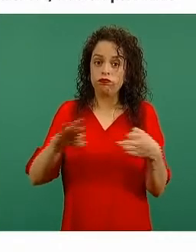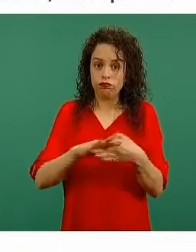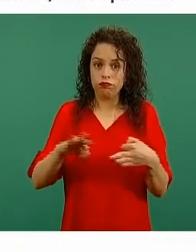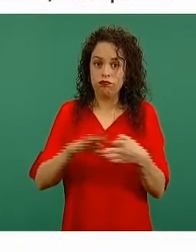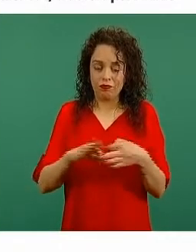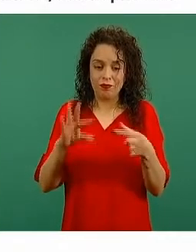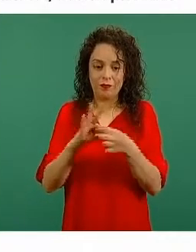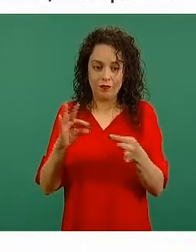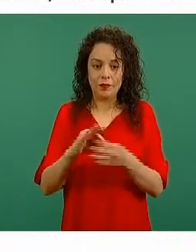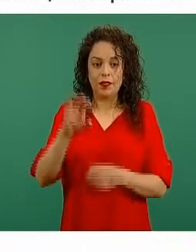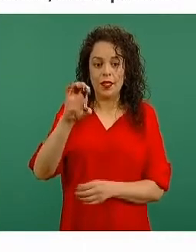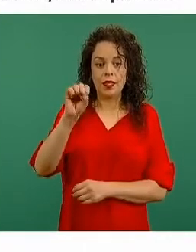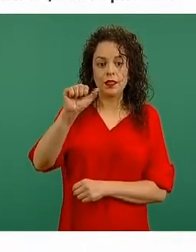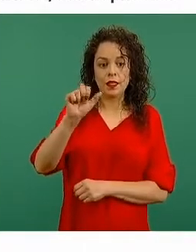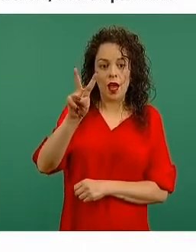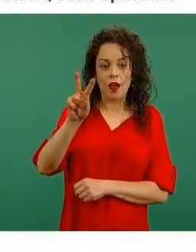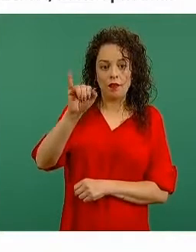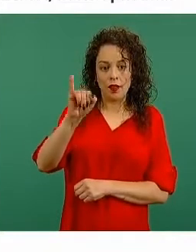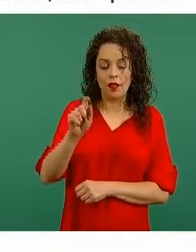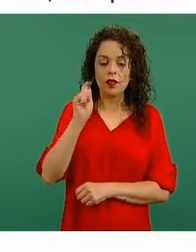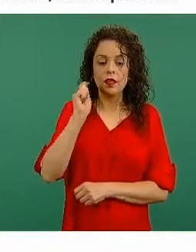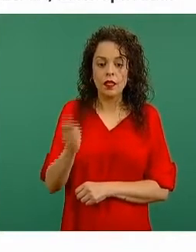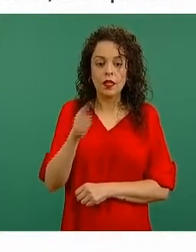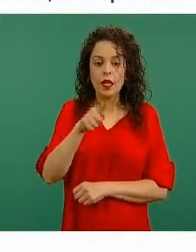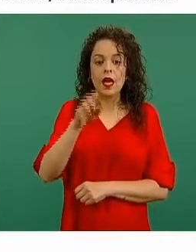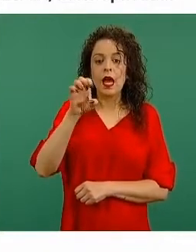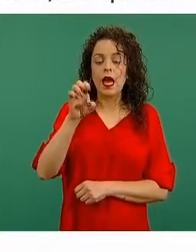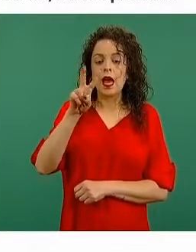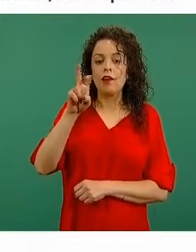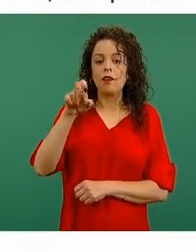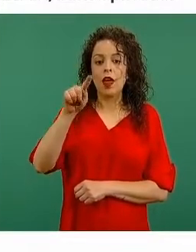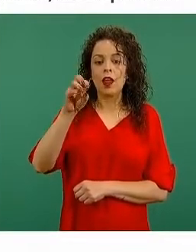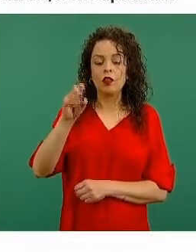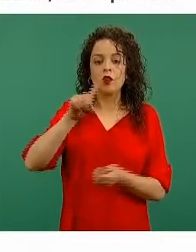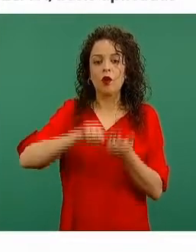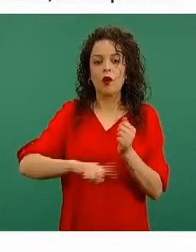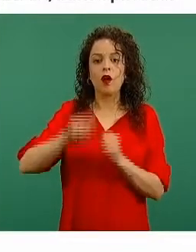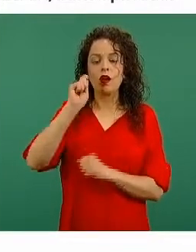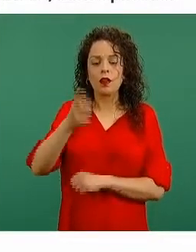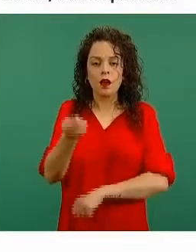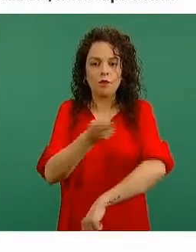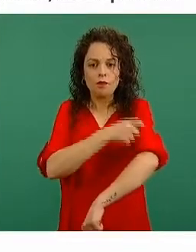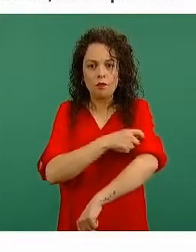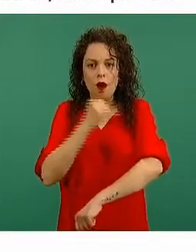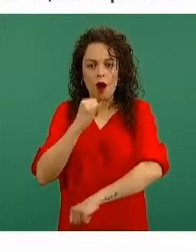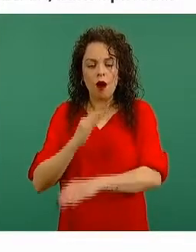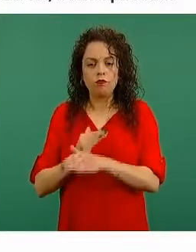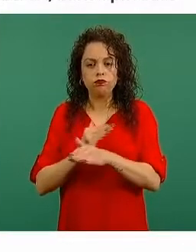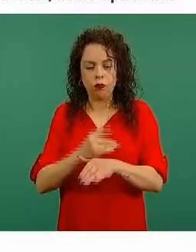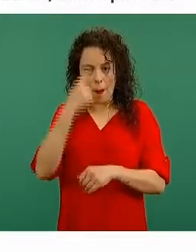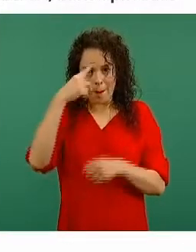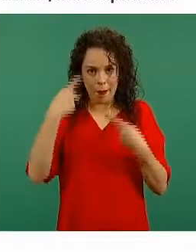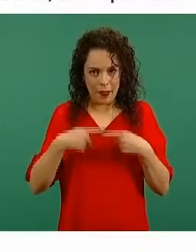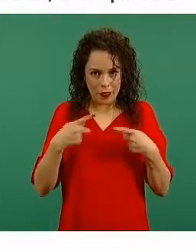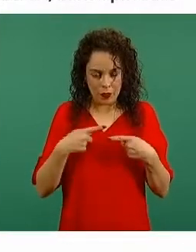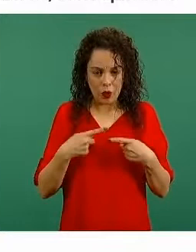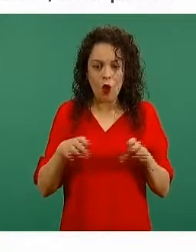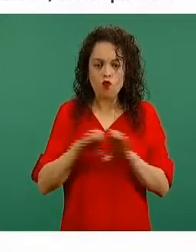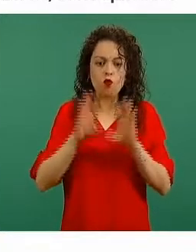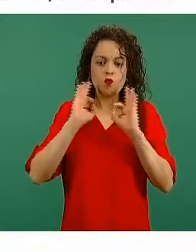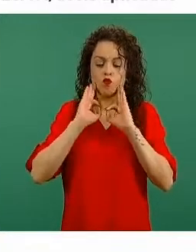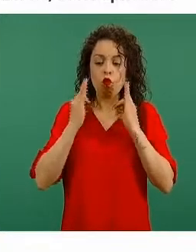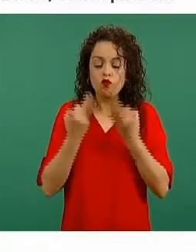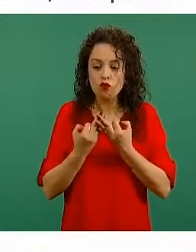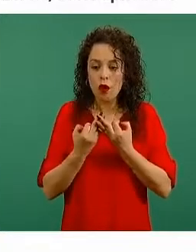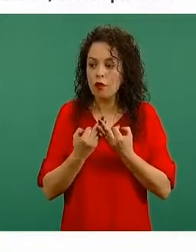ESAVI, evento supuestamente atribuible a vacunación e inmunización. Esto quiere decir aquellas formas de reaccionar